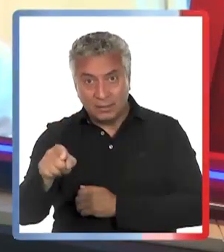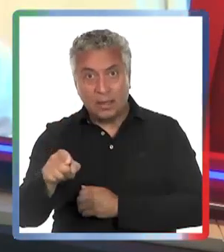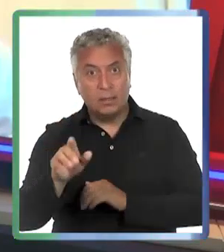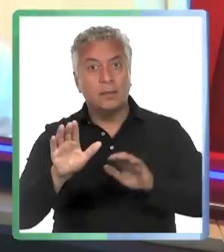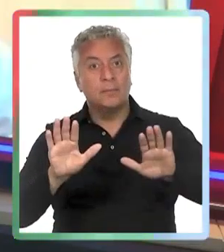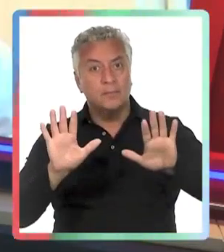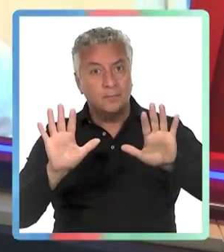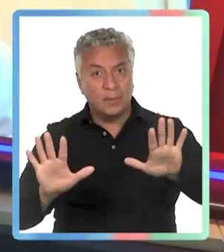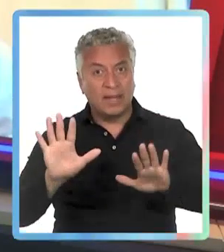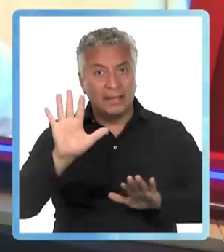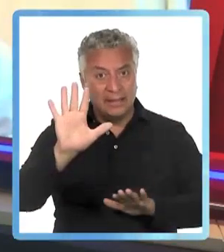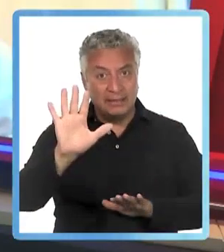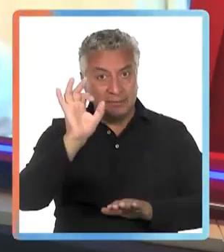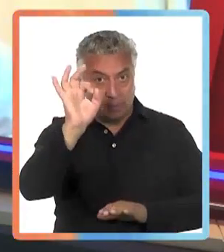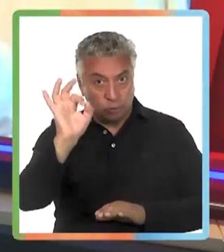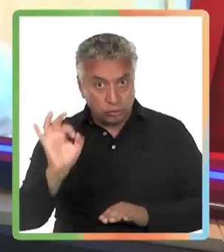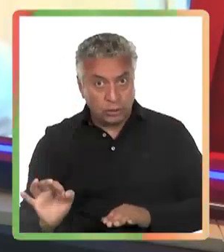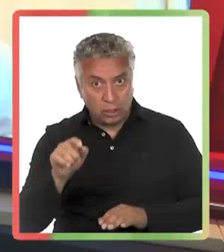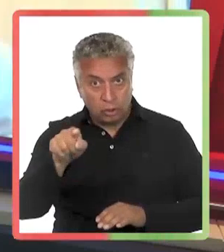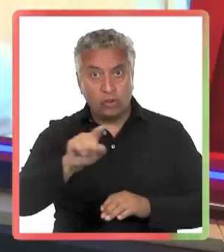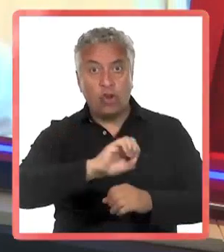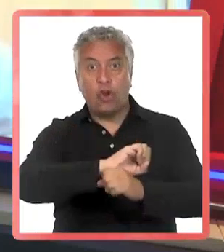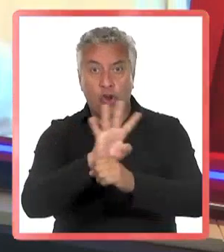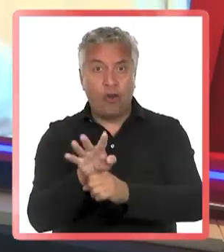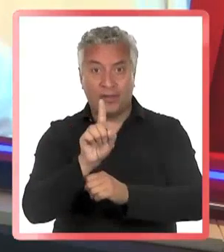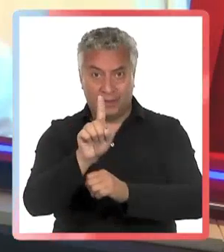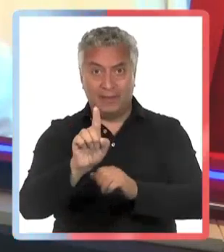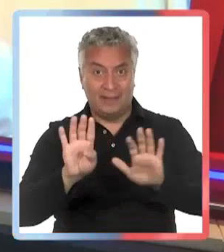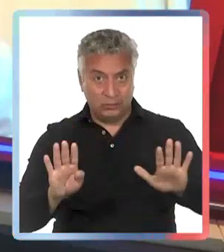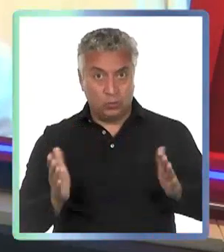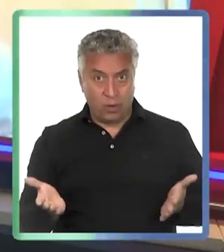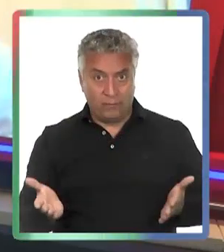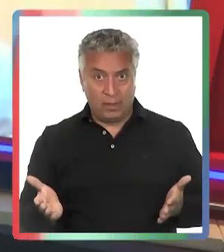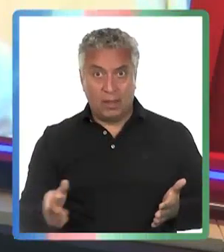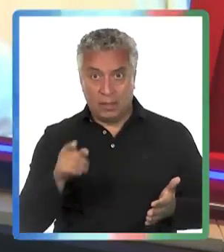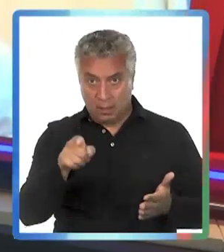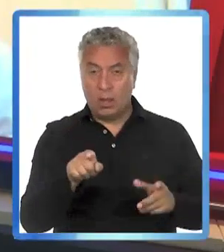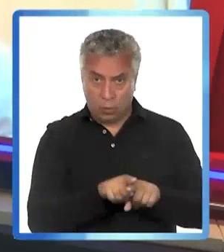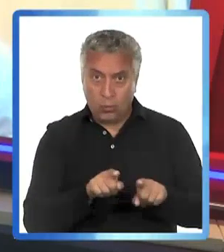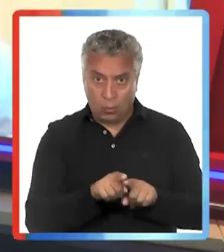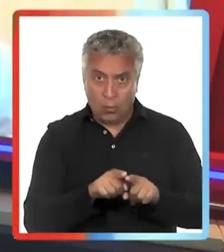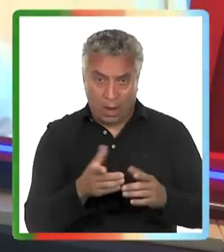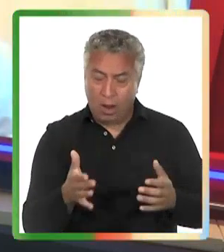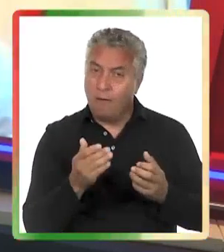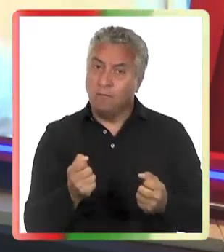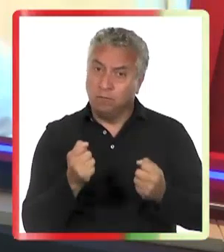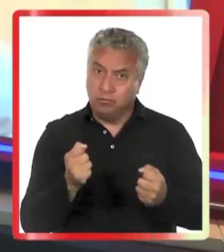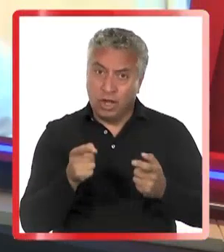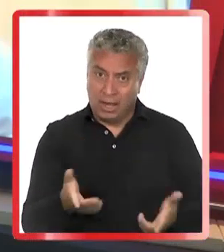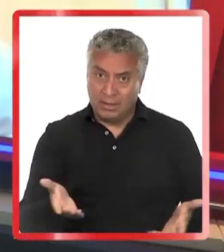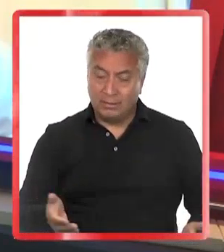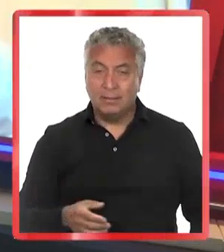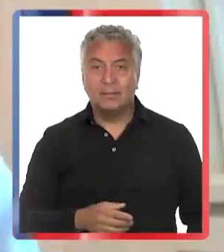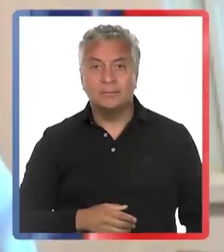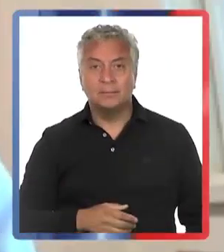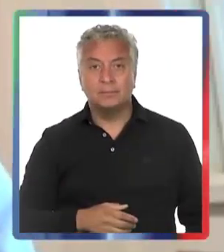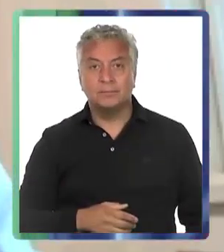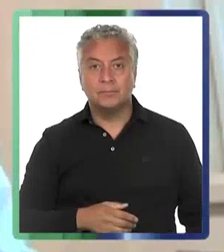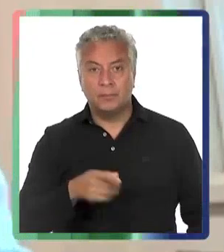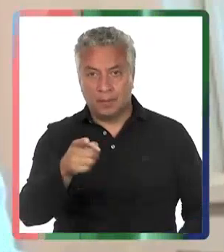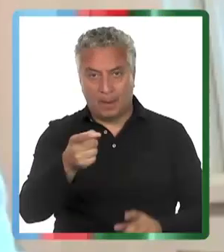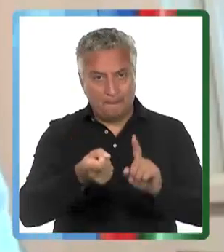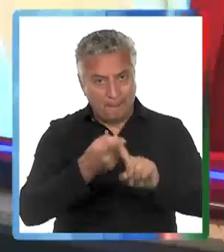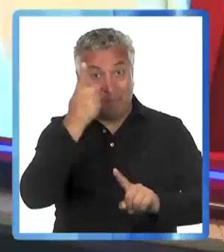2020 en nuestro país, prácticamente el 15% fueron por COVID-19. Así de fuerte fue el impacto.